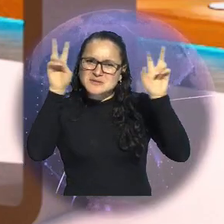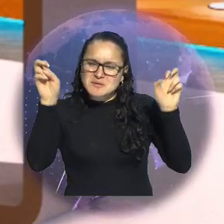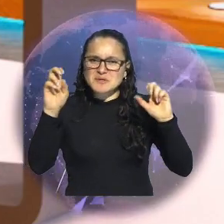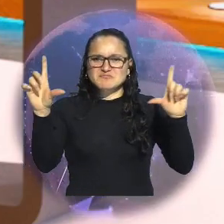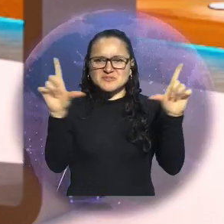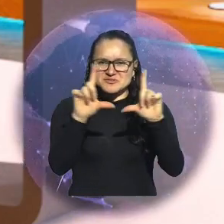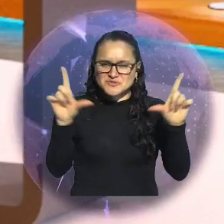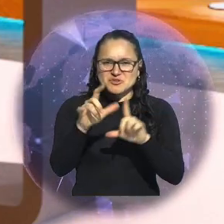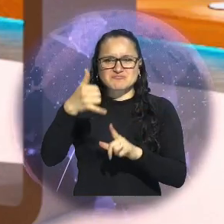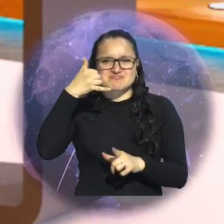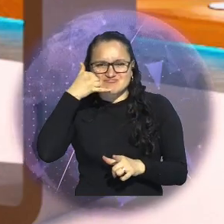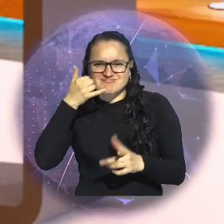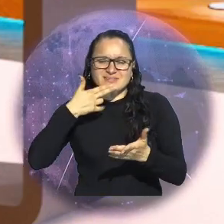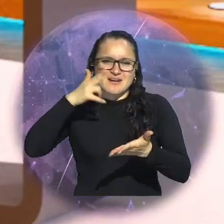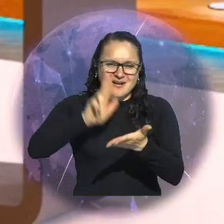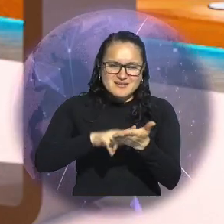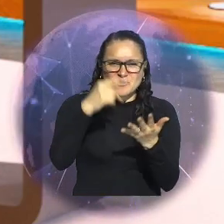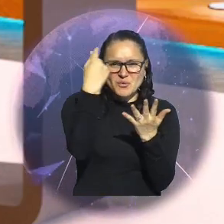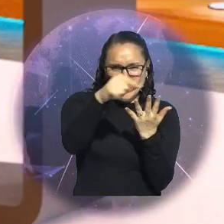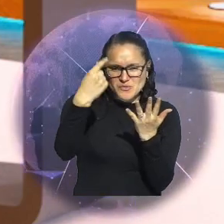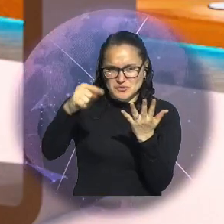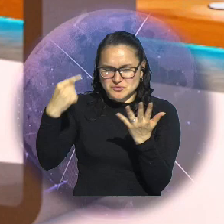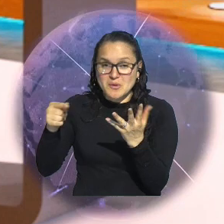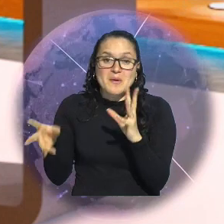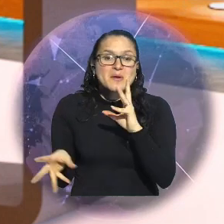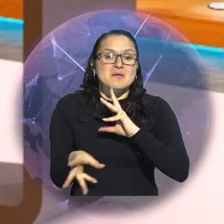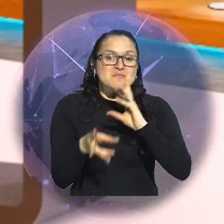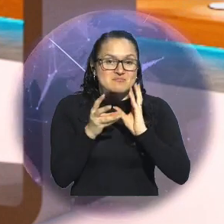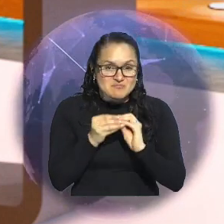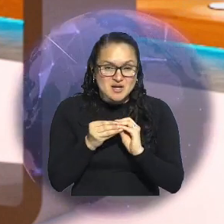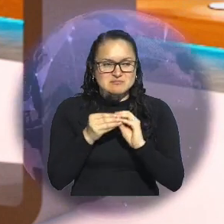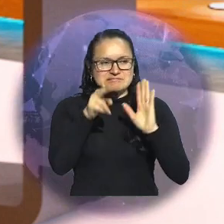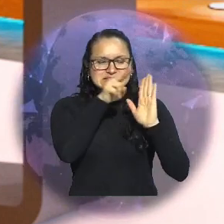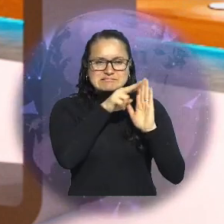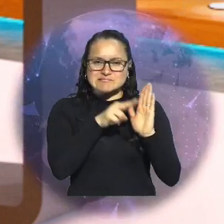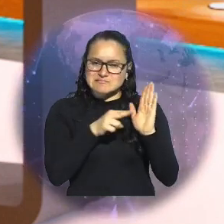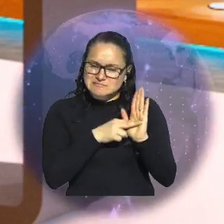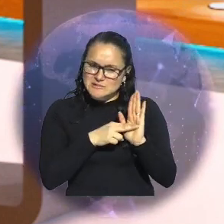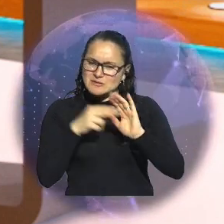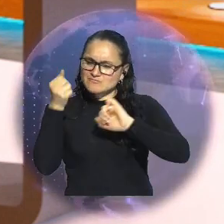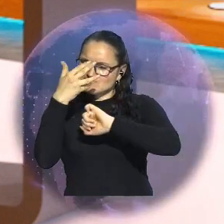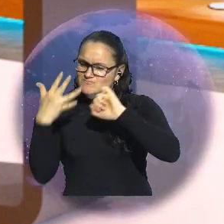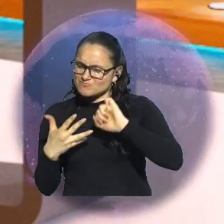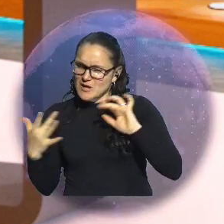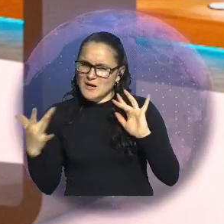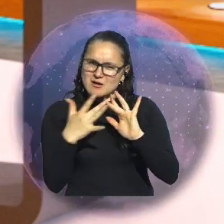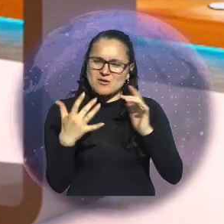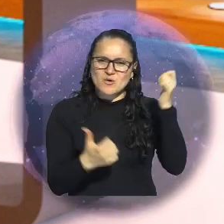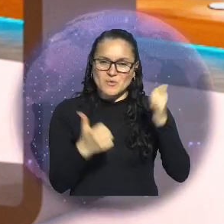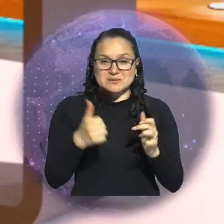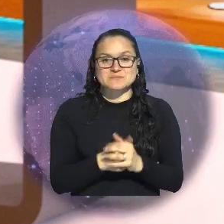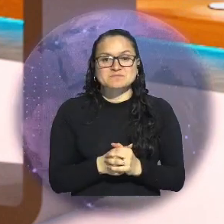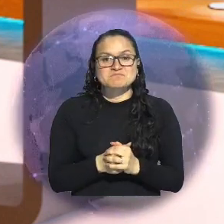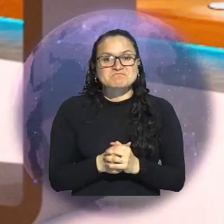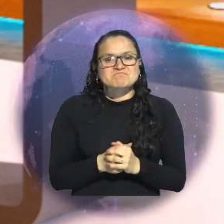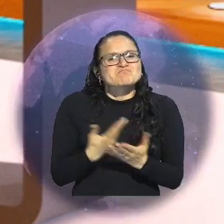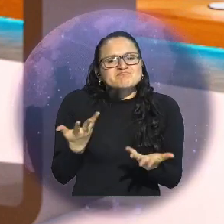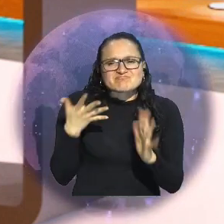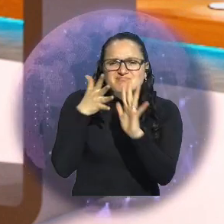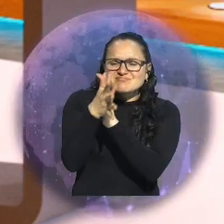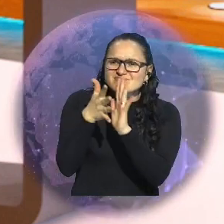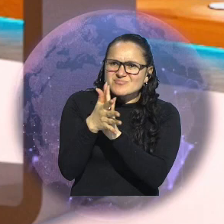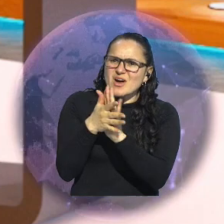así como los resultados de algunas de las medidas adoptadas por la comisión para contarnos sobre los resultados de este reporte